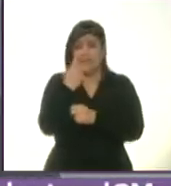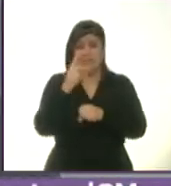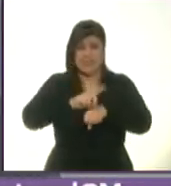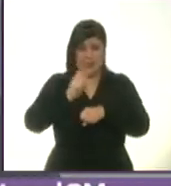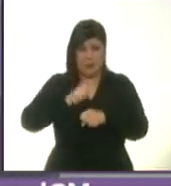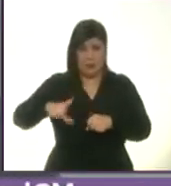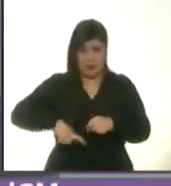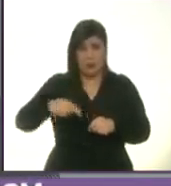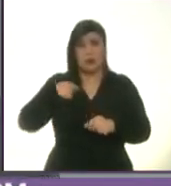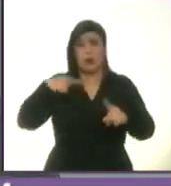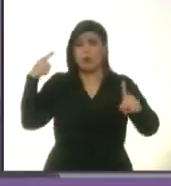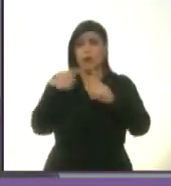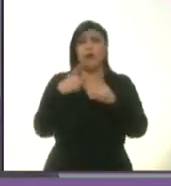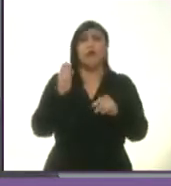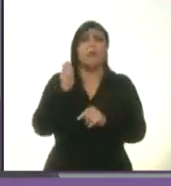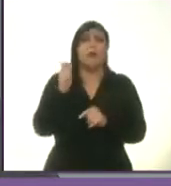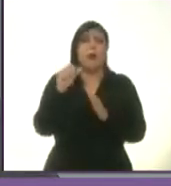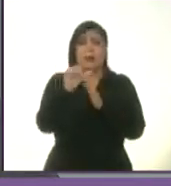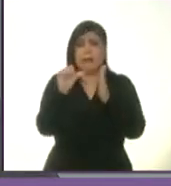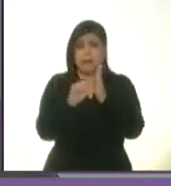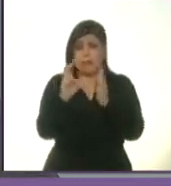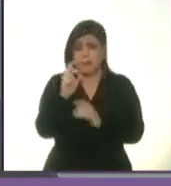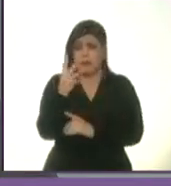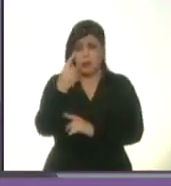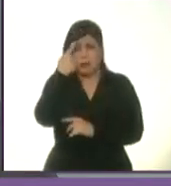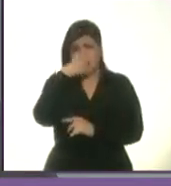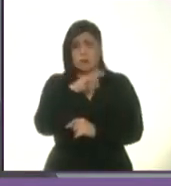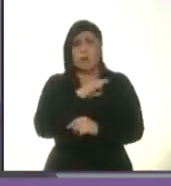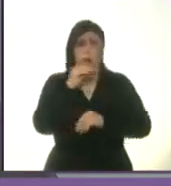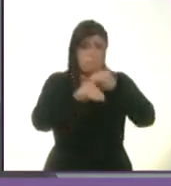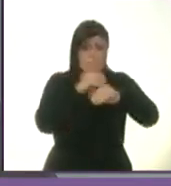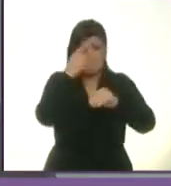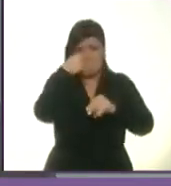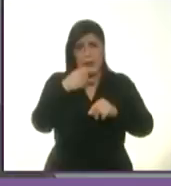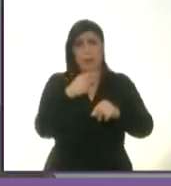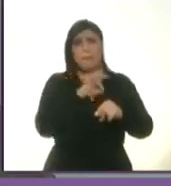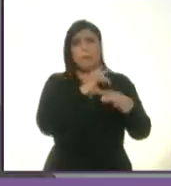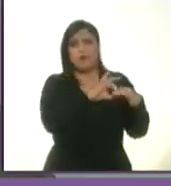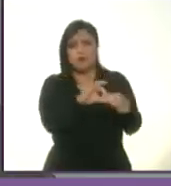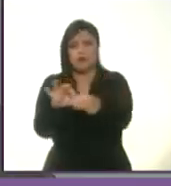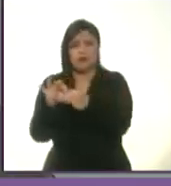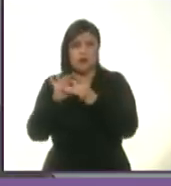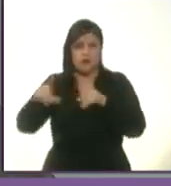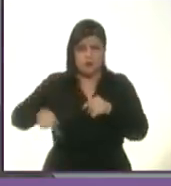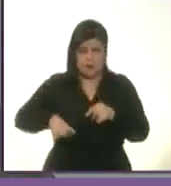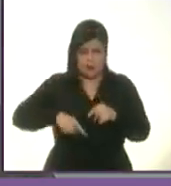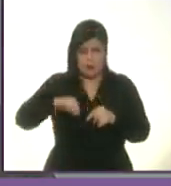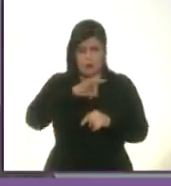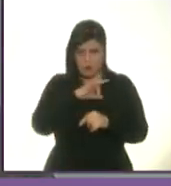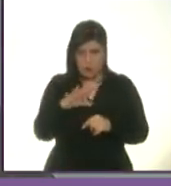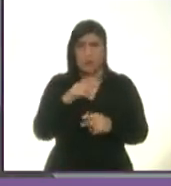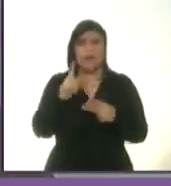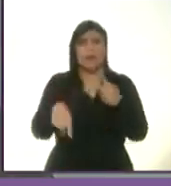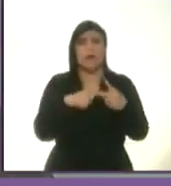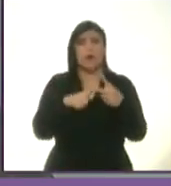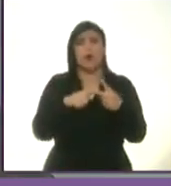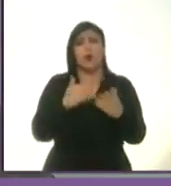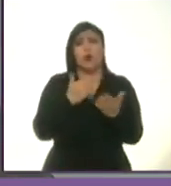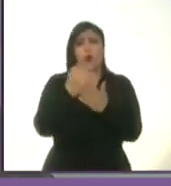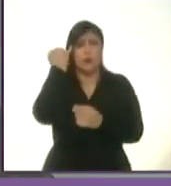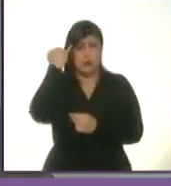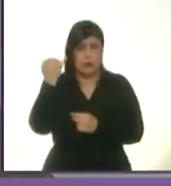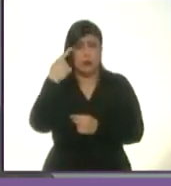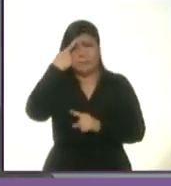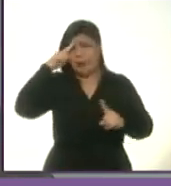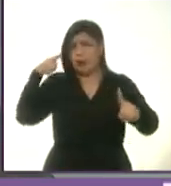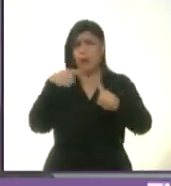a su artículo 34 y convocaré a formar gobierno de coalición el segundo propongo desde ahora como